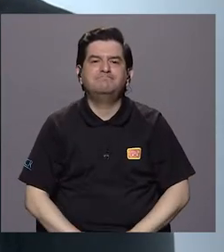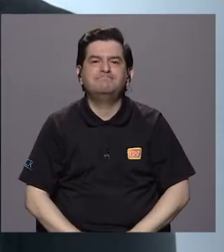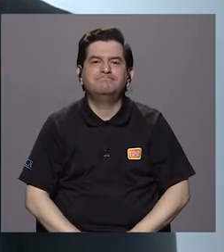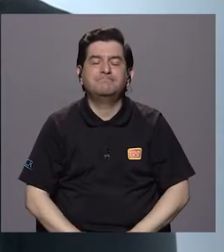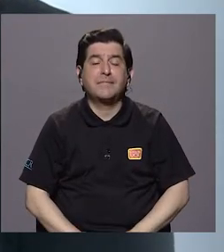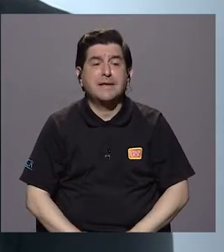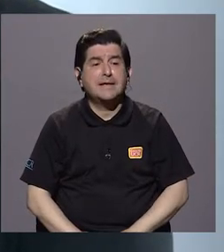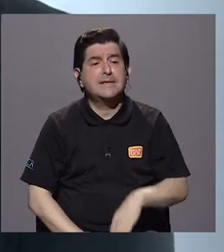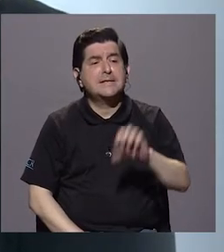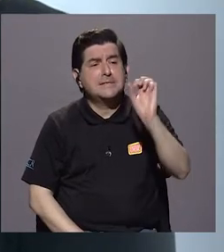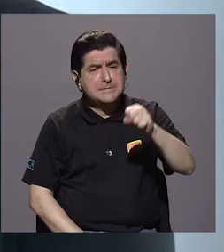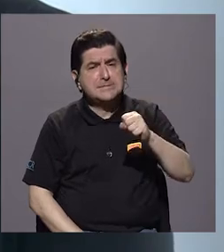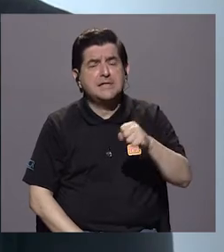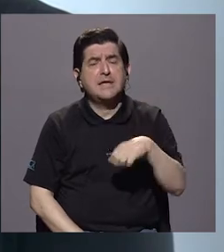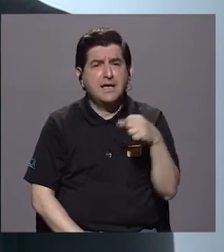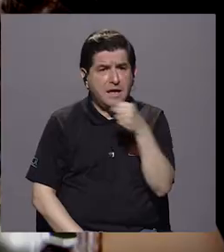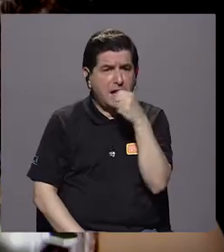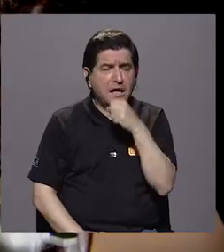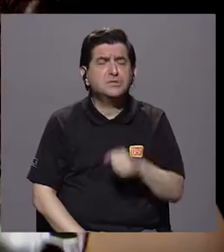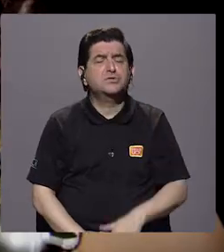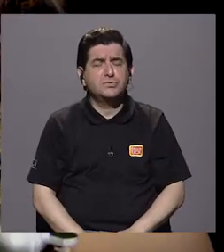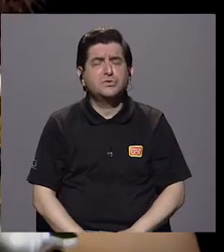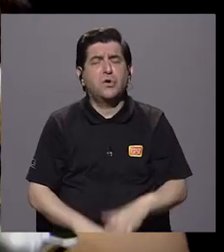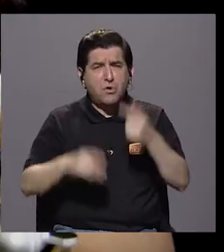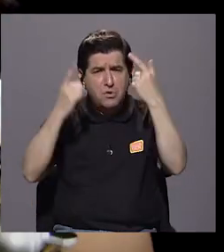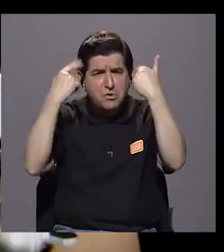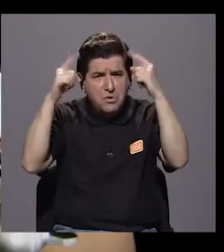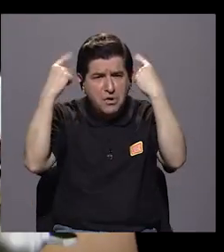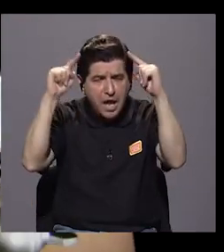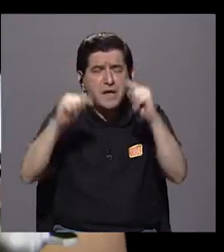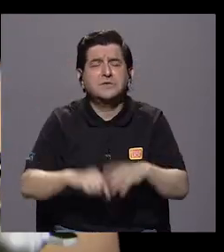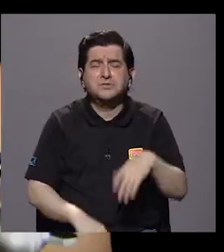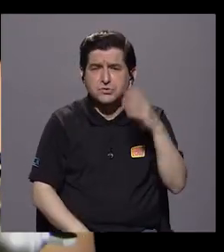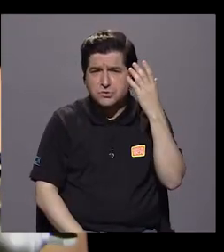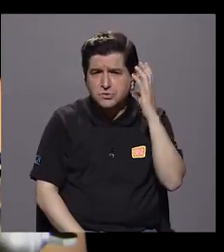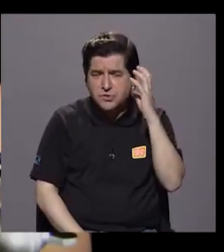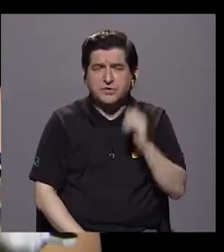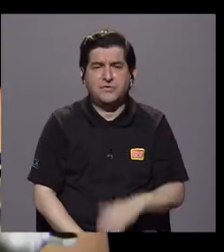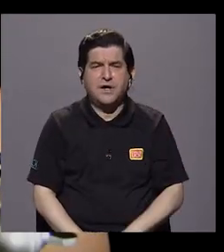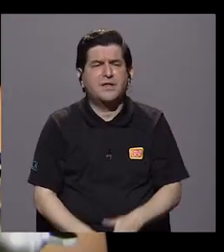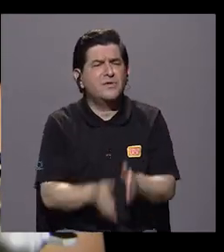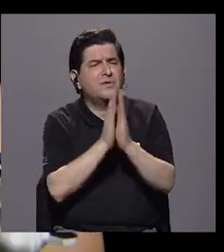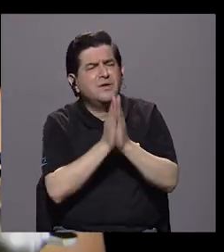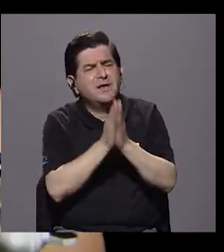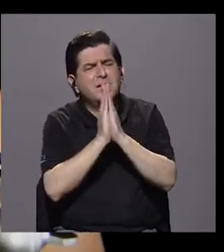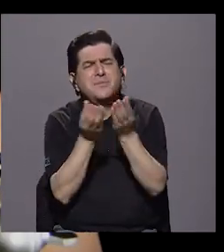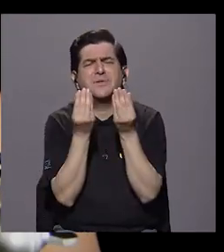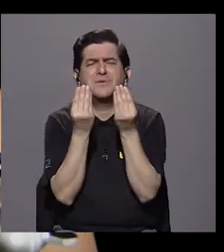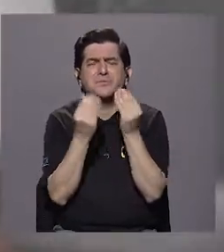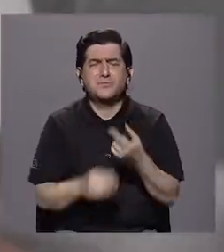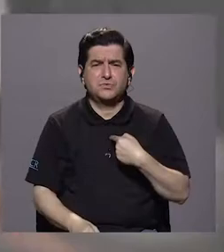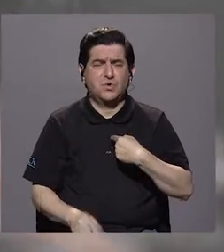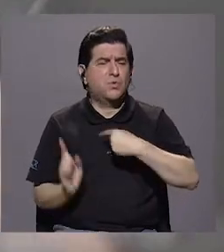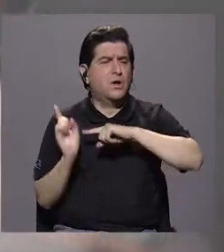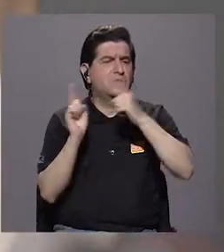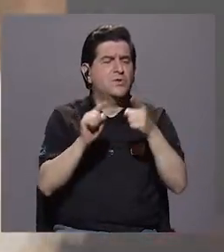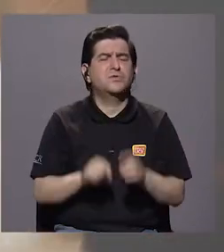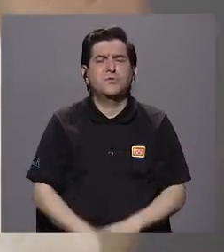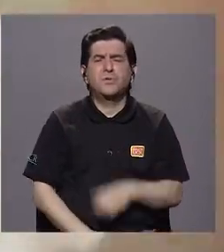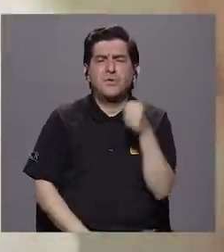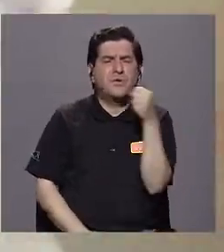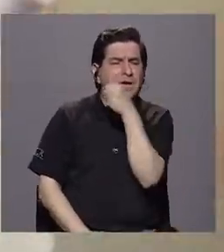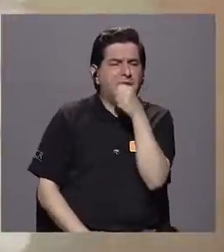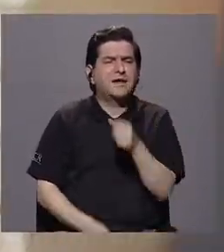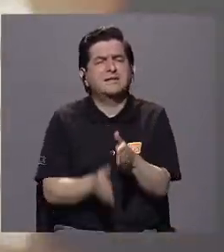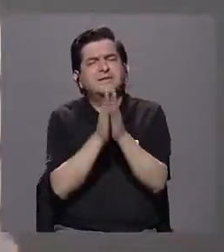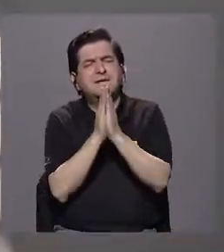Pues sí, esta canción fue un éxito y en la radio la siguen pidiendo montones, en mis presentaciones en vivo la piden